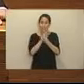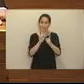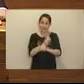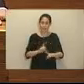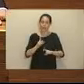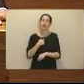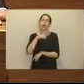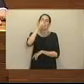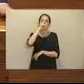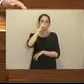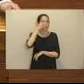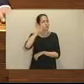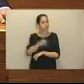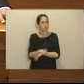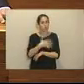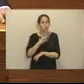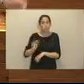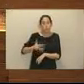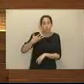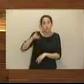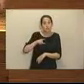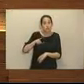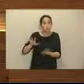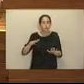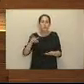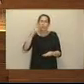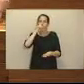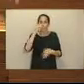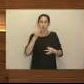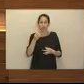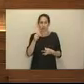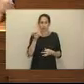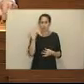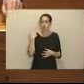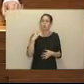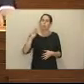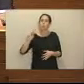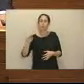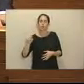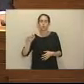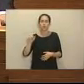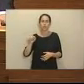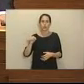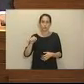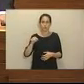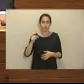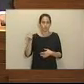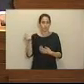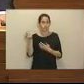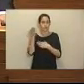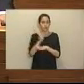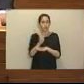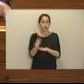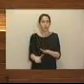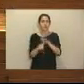recuerdo también. No sé si le molestará, pero usted recordará que yo le hice una pregunta aquí de por qué no se había trasladado al Tribunal de Cuentas,